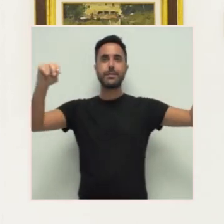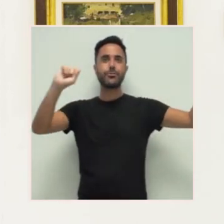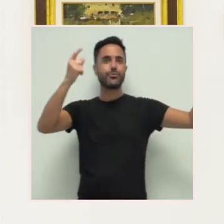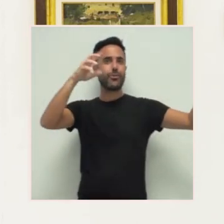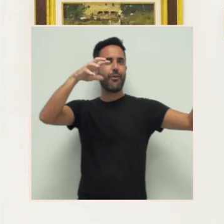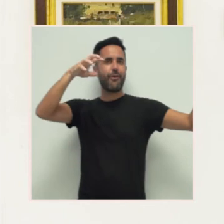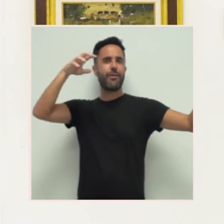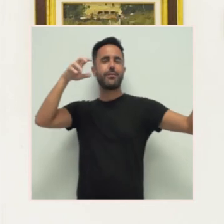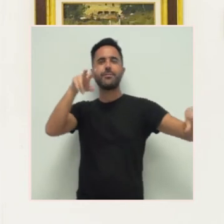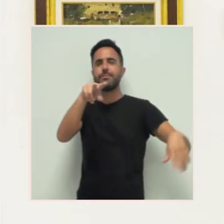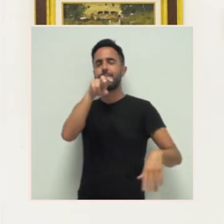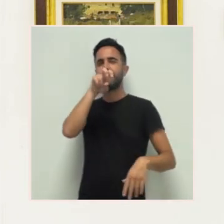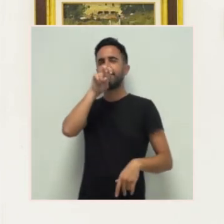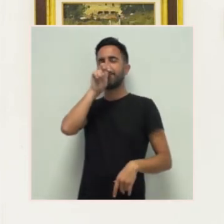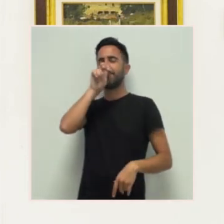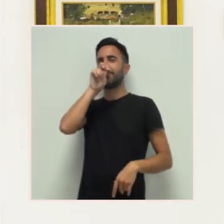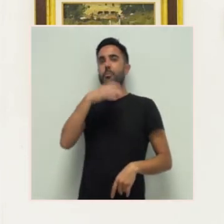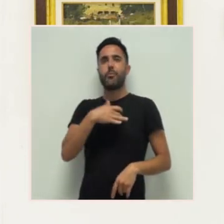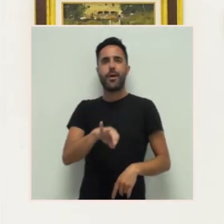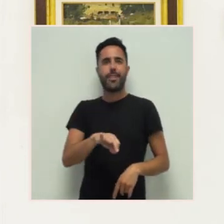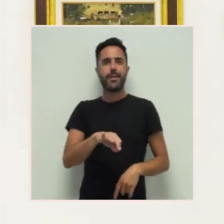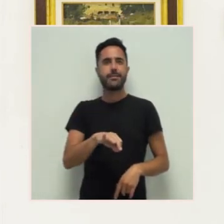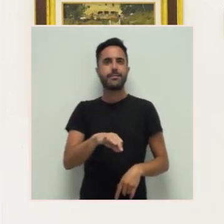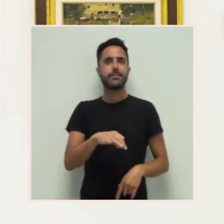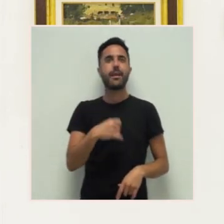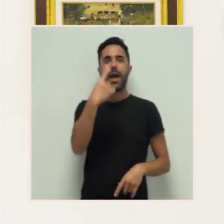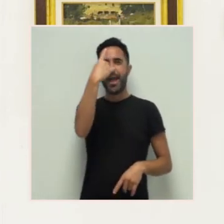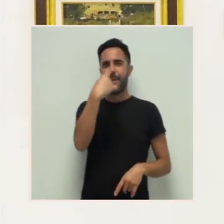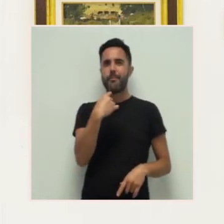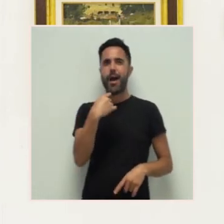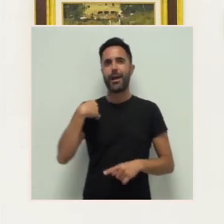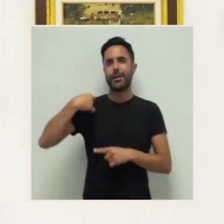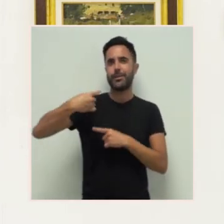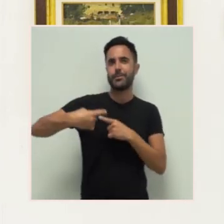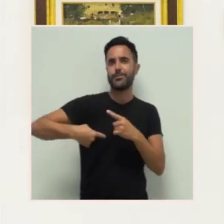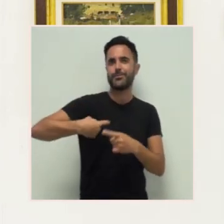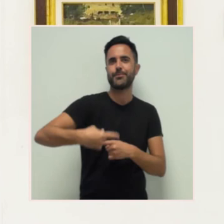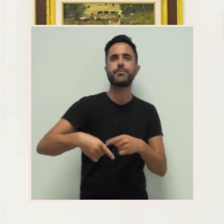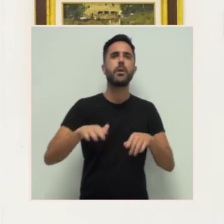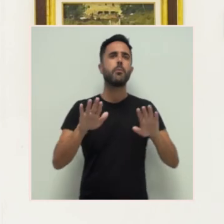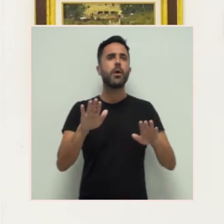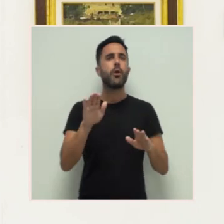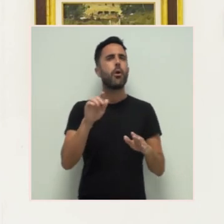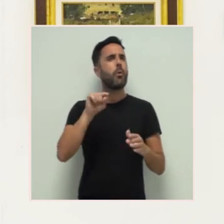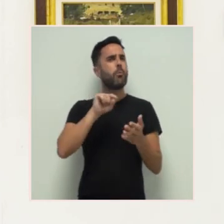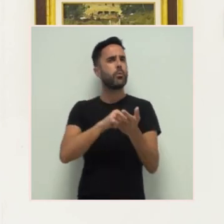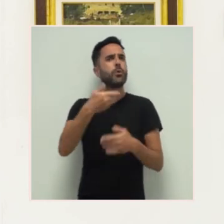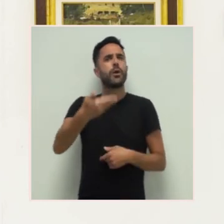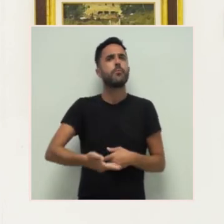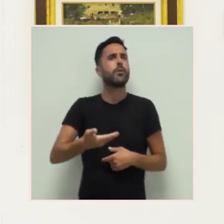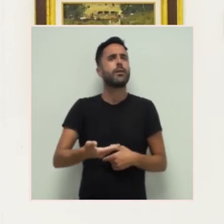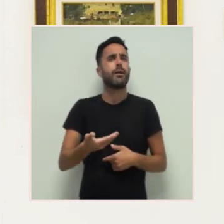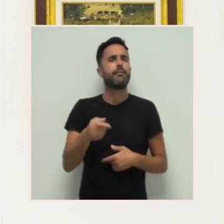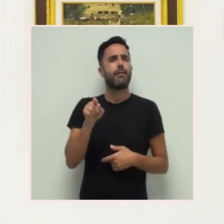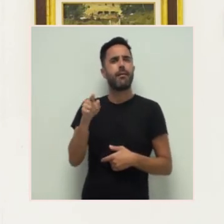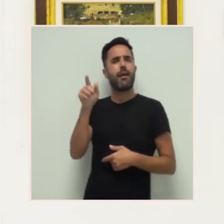Unha imaxe fermosa e costumista, pero que, de novo, o punto central ou aquelo no que ele enfoca toda a súa mestría é,